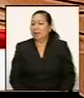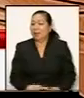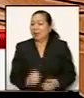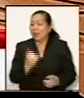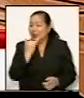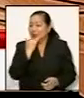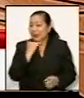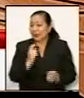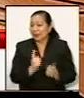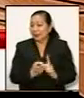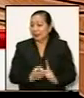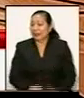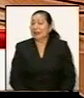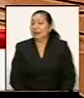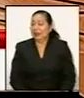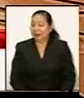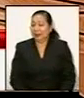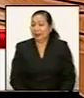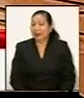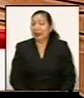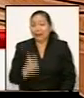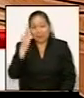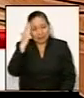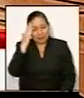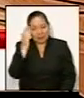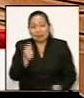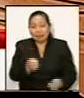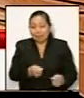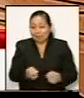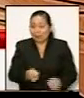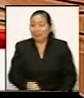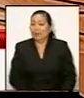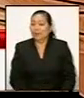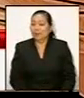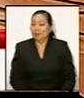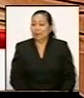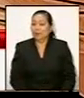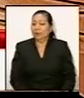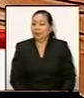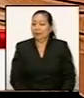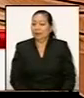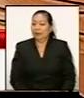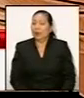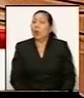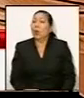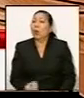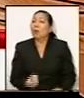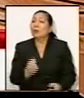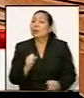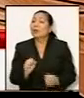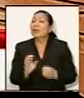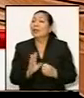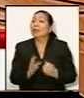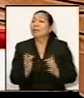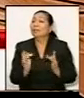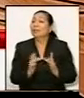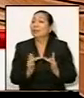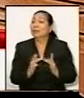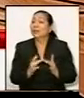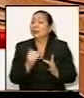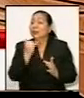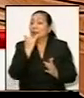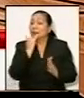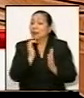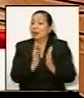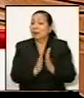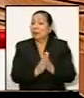corregirlo pero quiero decir también que hay que empezar a manejarlos también y como no garantiza me y el impacto de un error